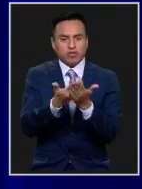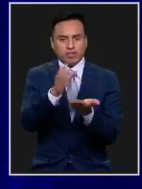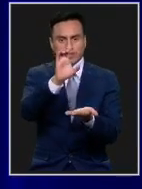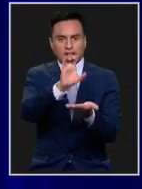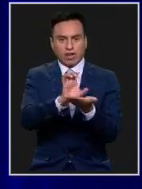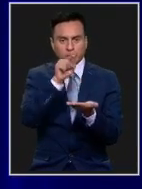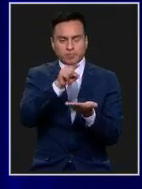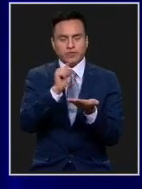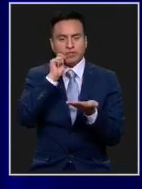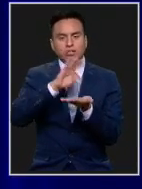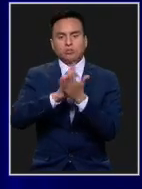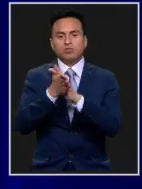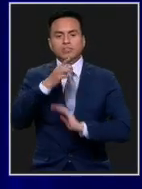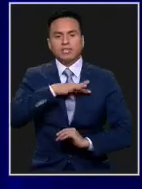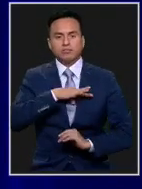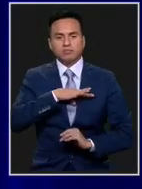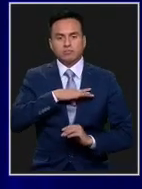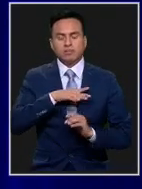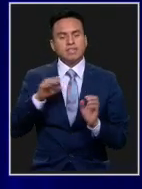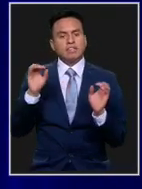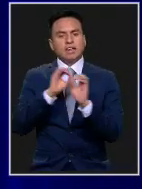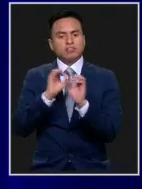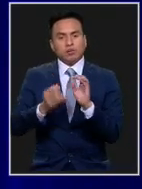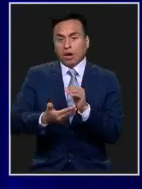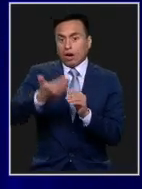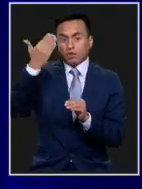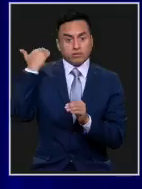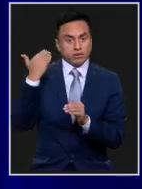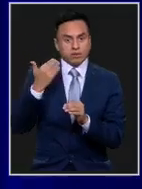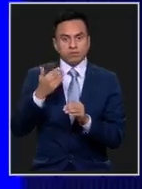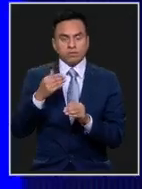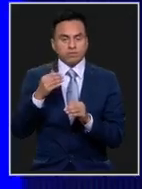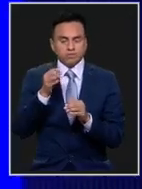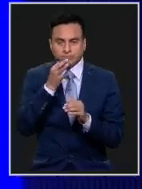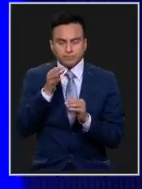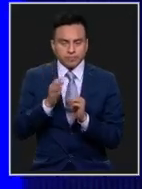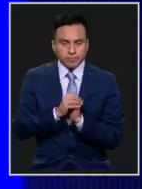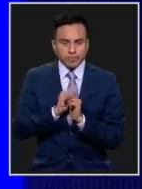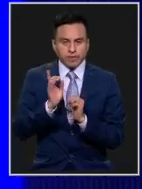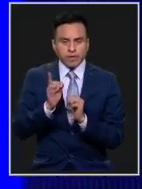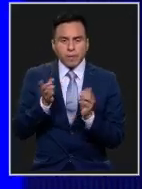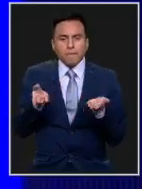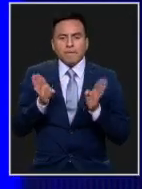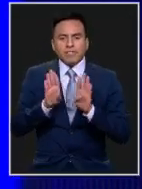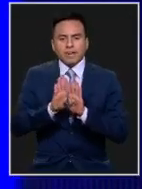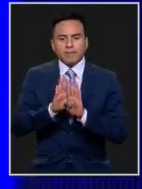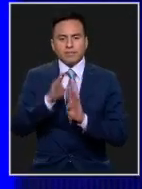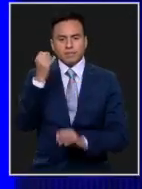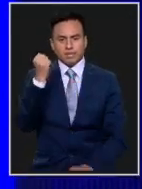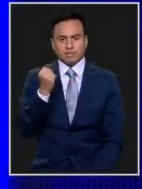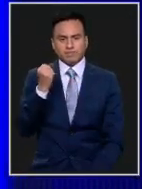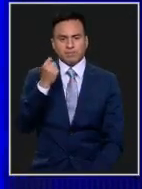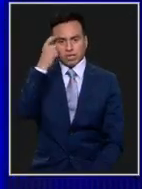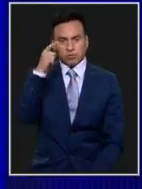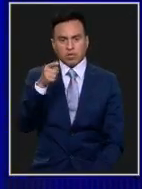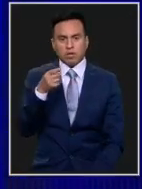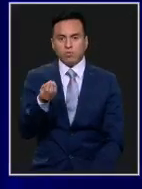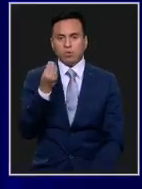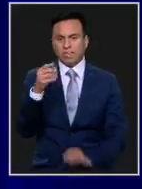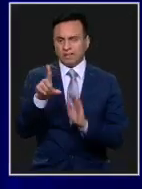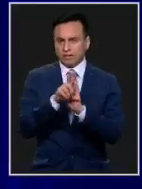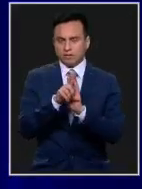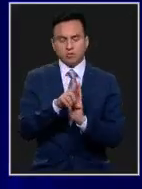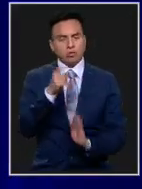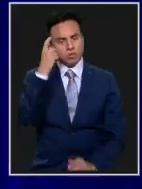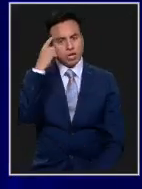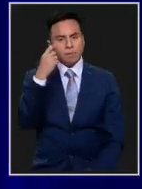es decir de todos los chilenos nada de eso existía antes de le pero para cerrar eh Sebastian piñar Usted cree entonces que es una buena ley yo